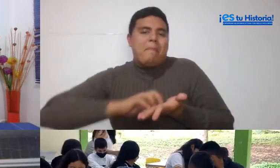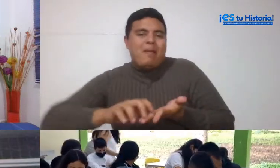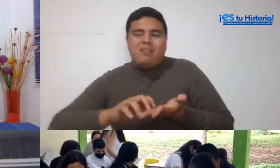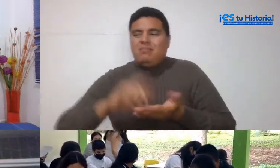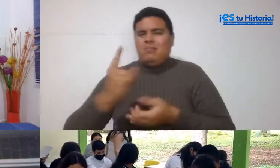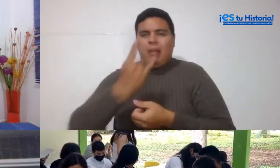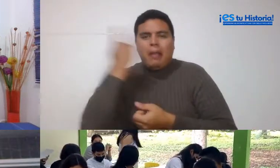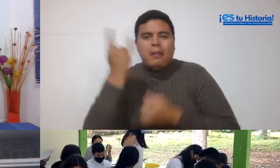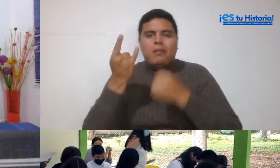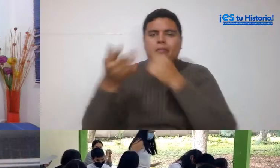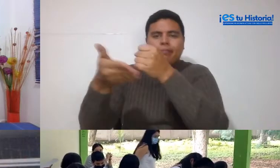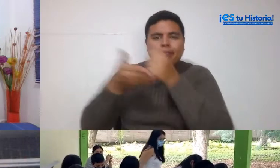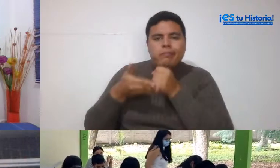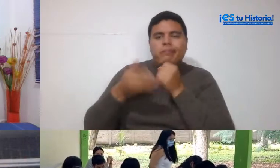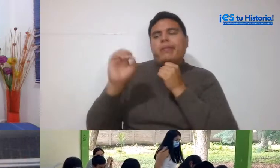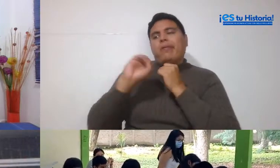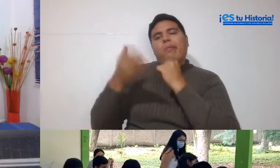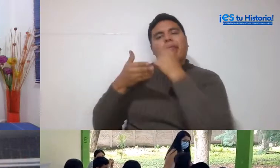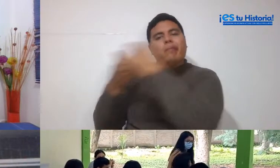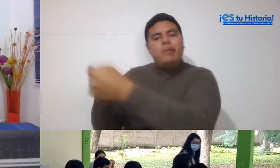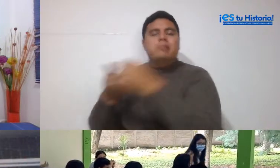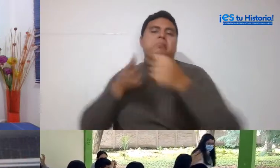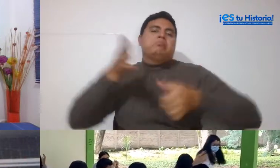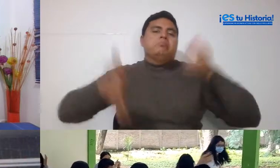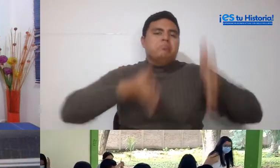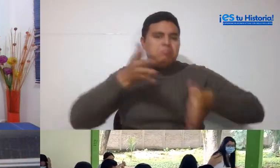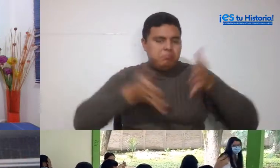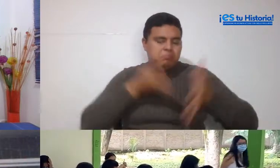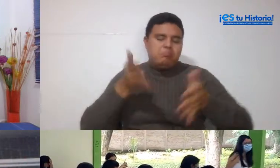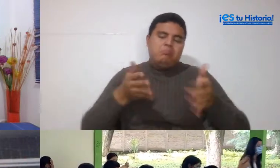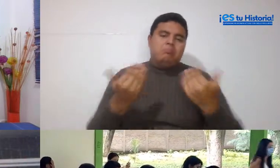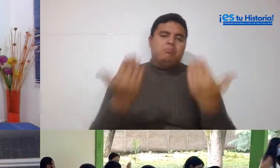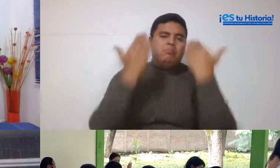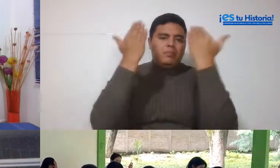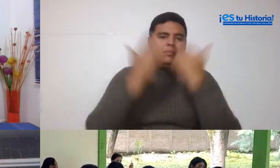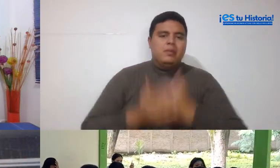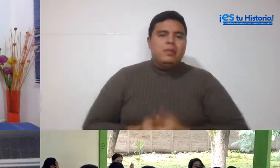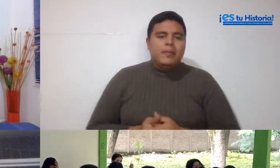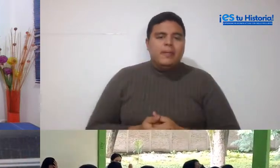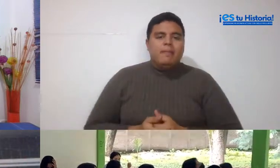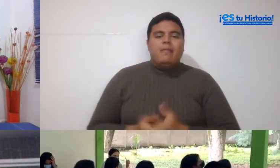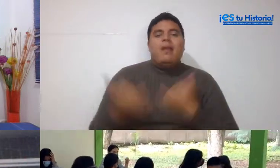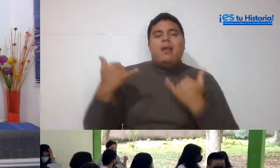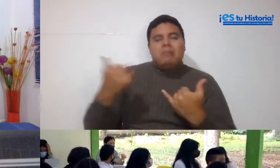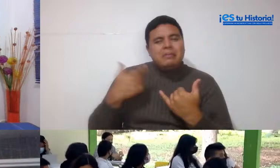señas. Y eso es generalmente lo que yo estoy intentando.